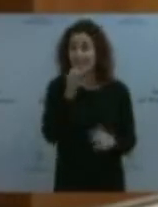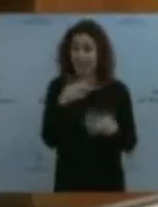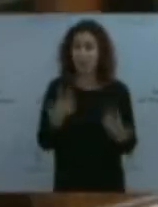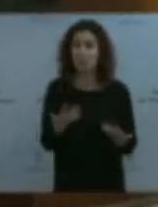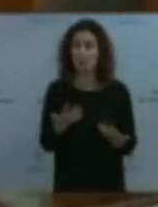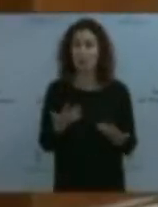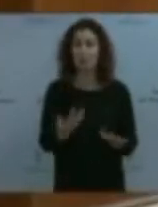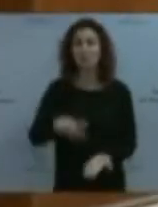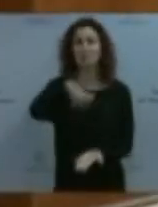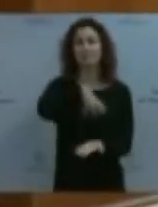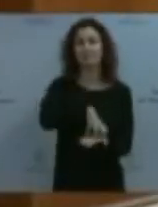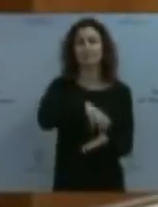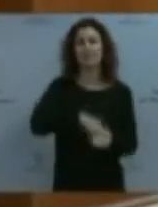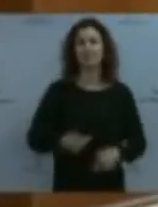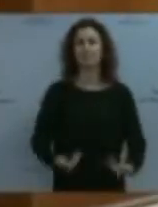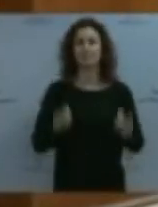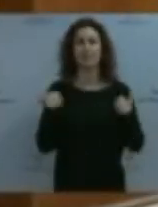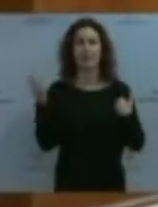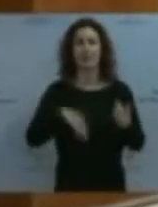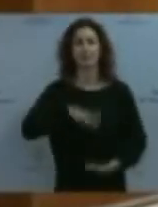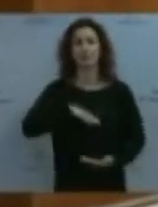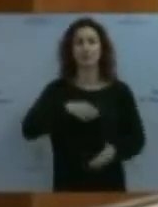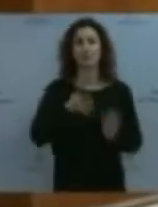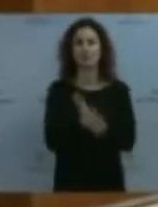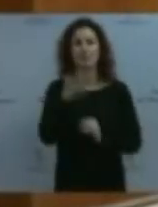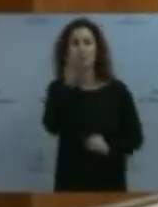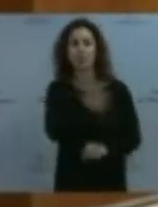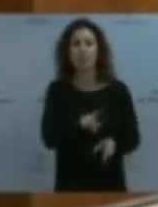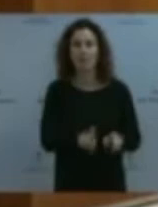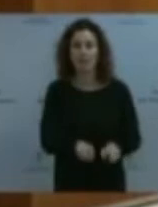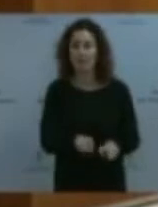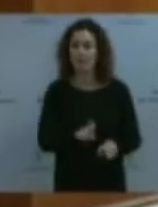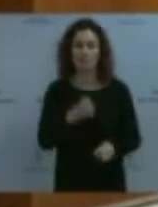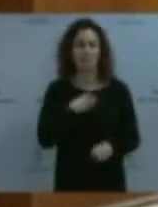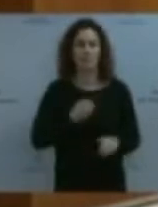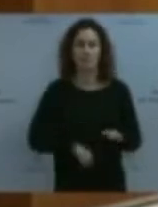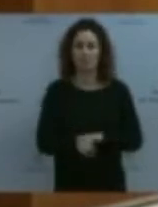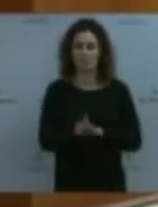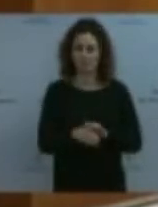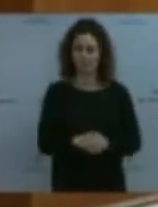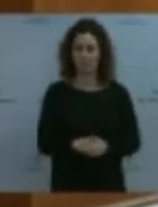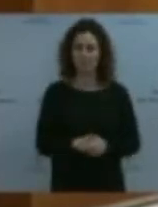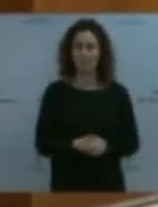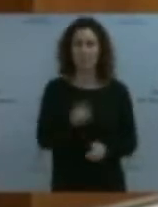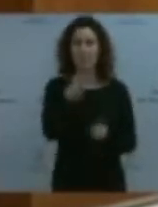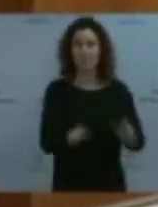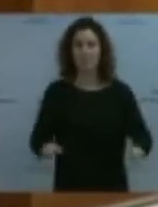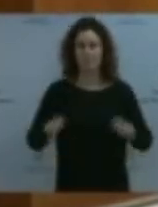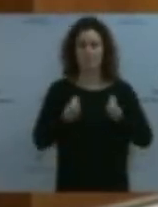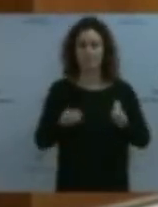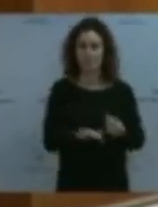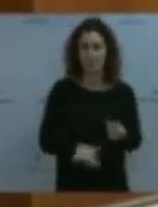la inoperancia, y no puede seguir asina. Les vecines y los vecinos, les asociaciones del concello y la